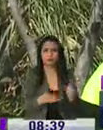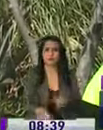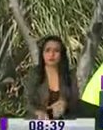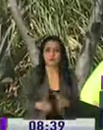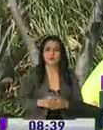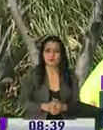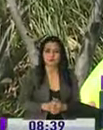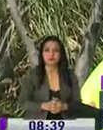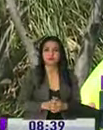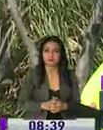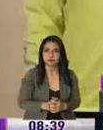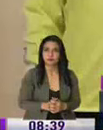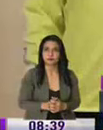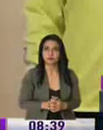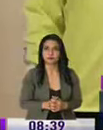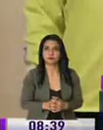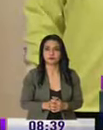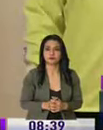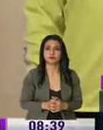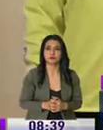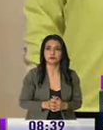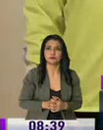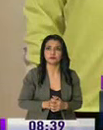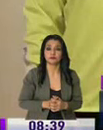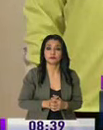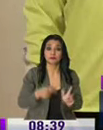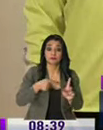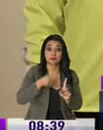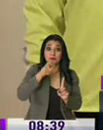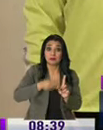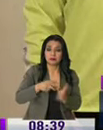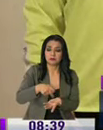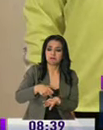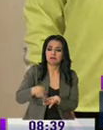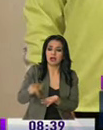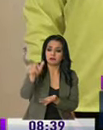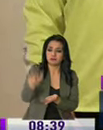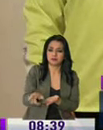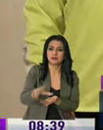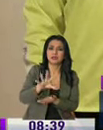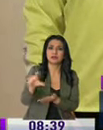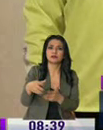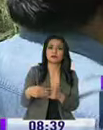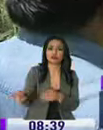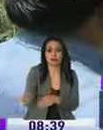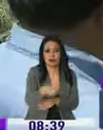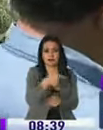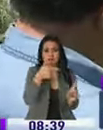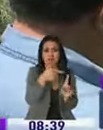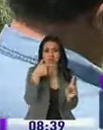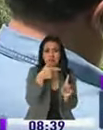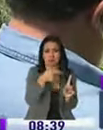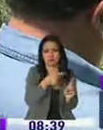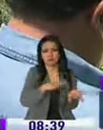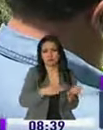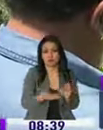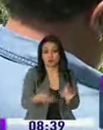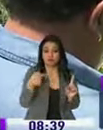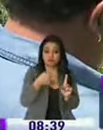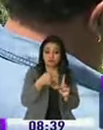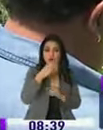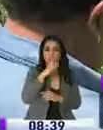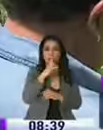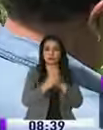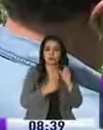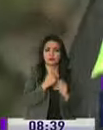la modalidad sicariato. Aparentemente el autor intelectual pagó a un presunto sicario $500 para que acabe con la vida del hombre de 42 años